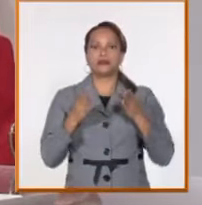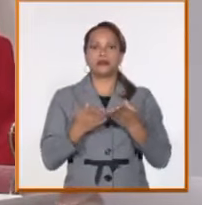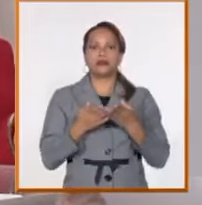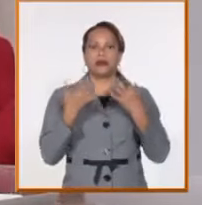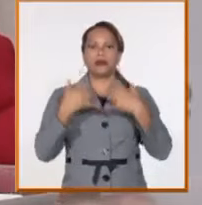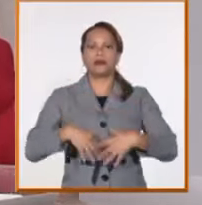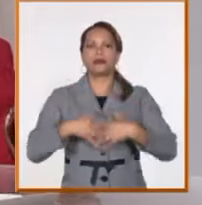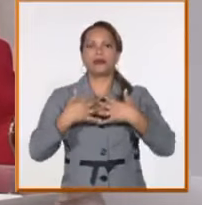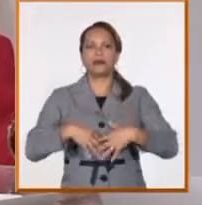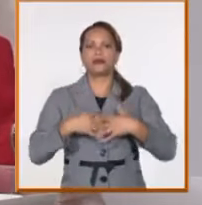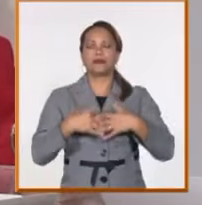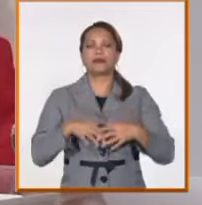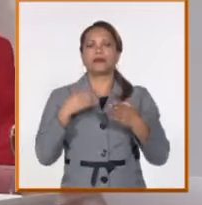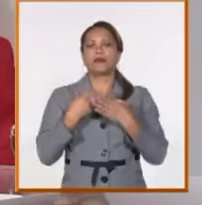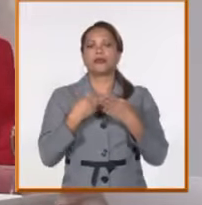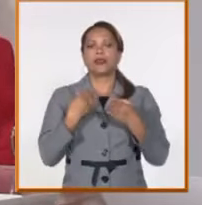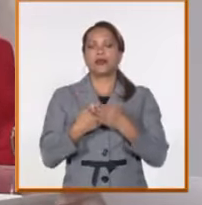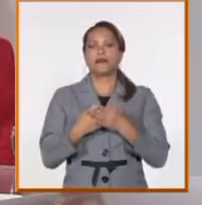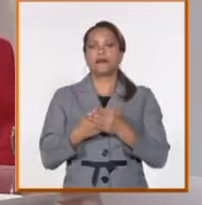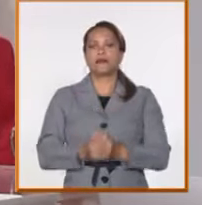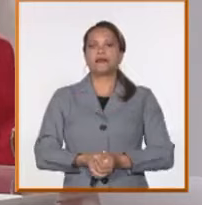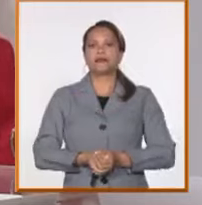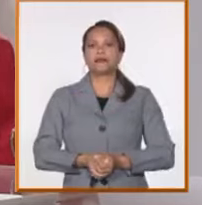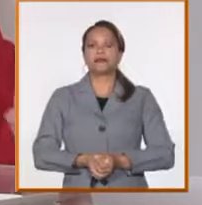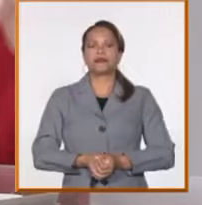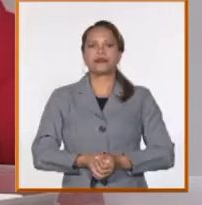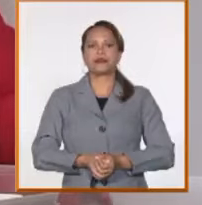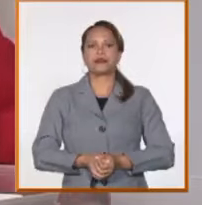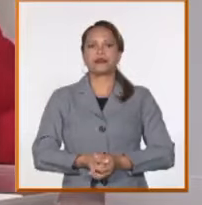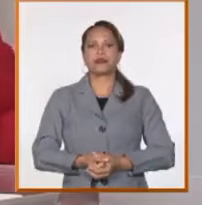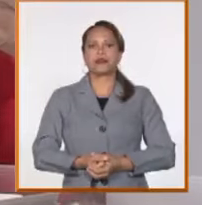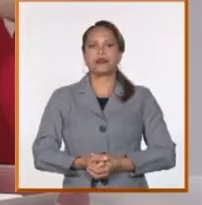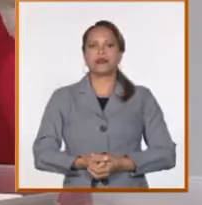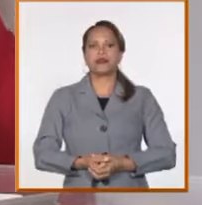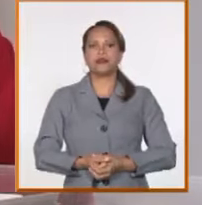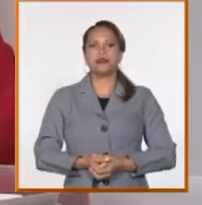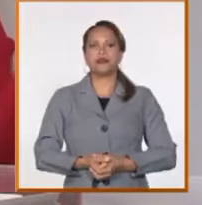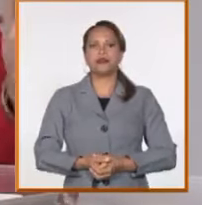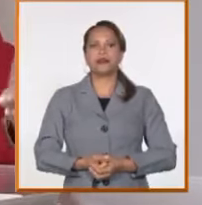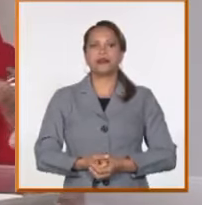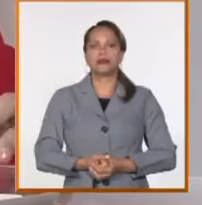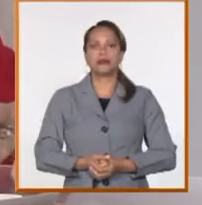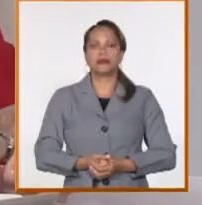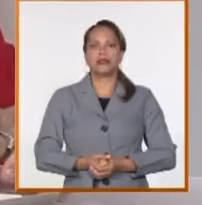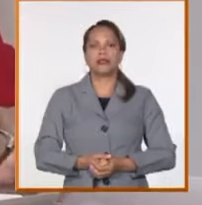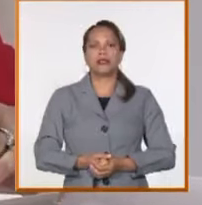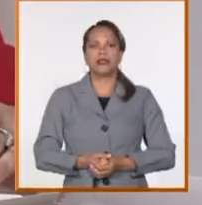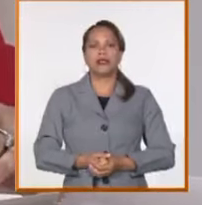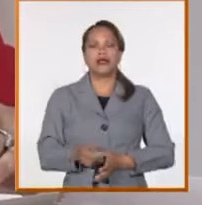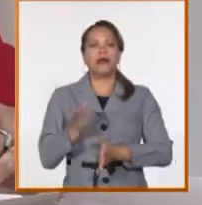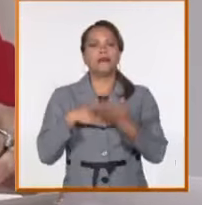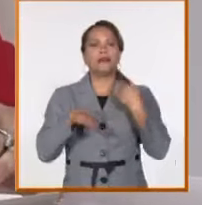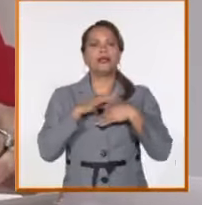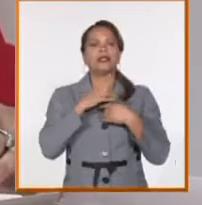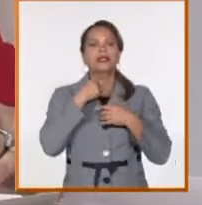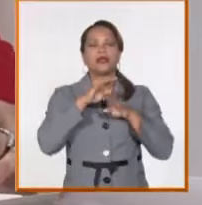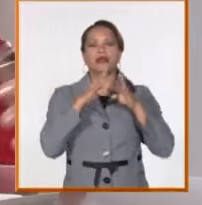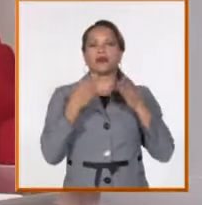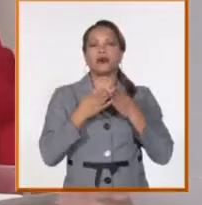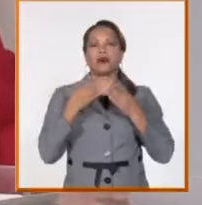productiva de la empresa de confecciones de confecciones boga ya tiene tecnología para poder suministrar este tipo de